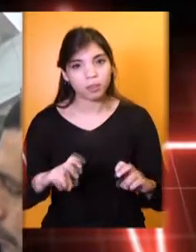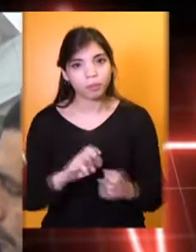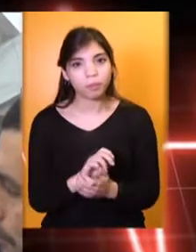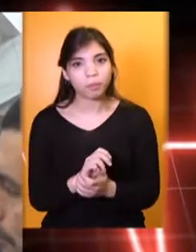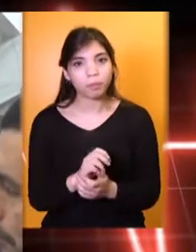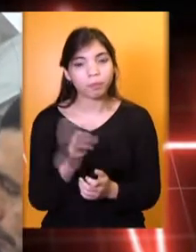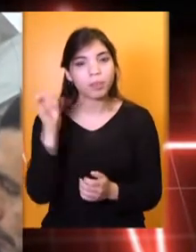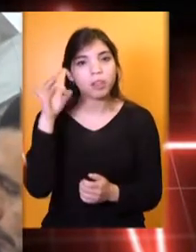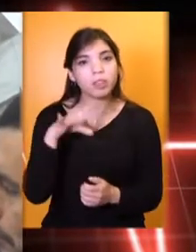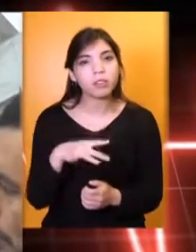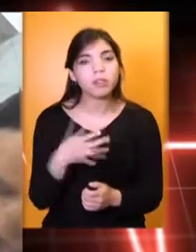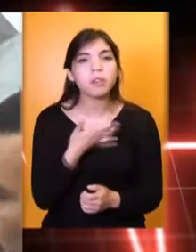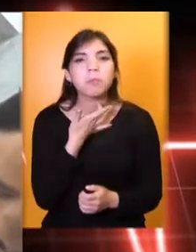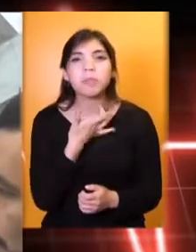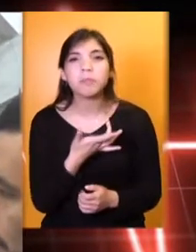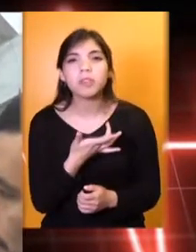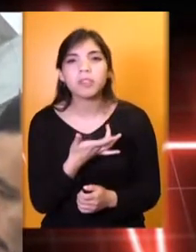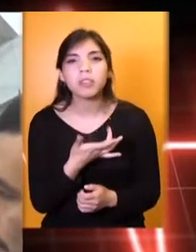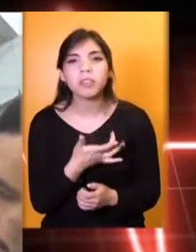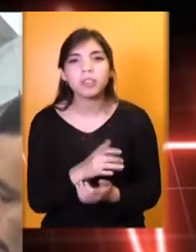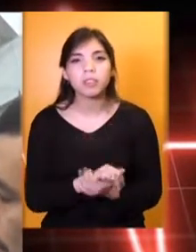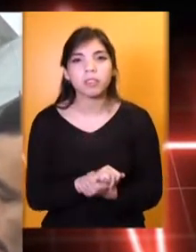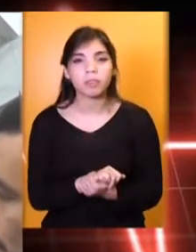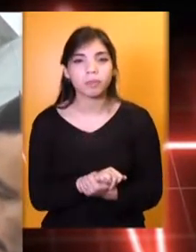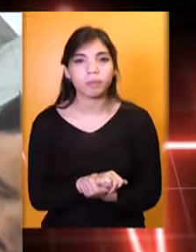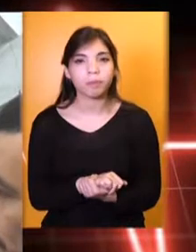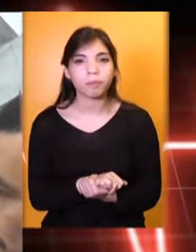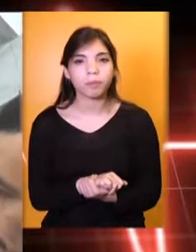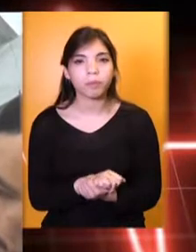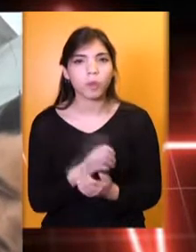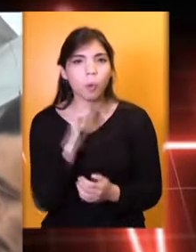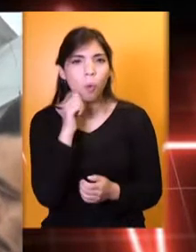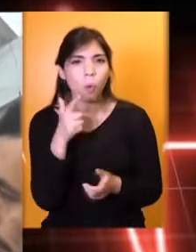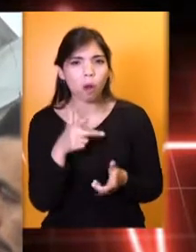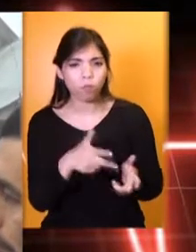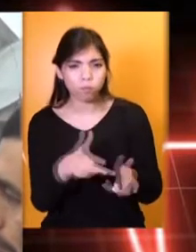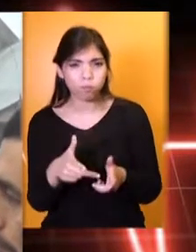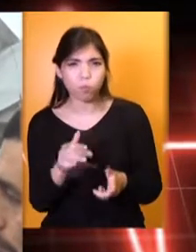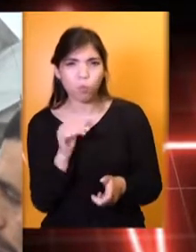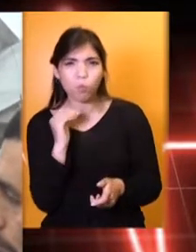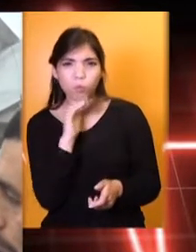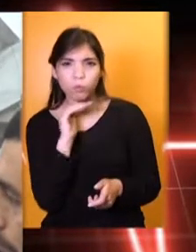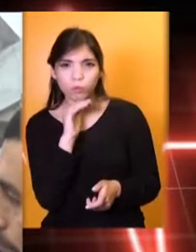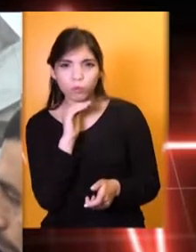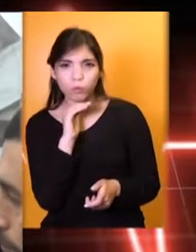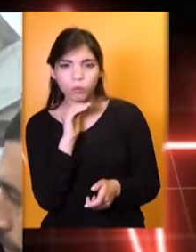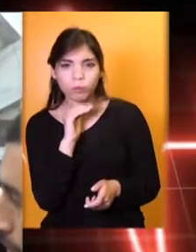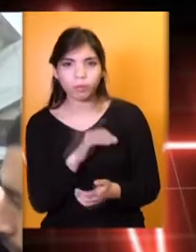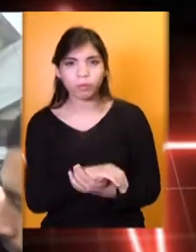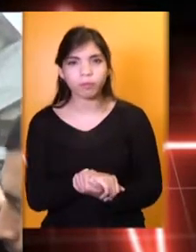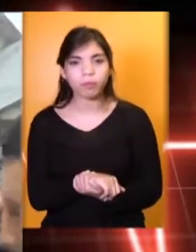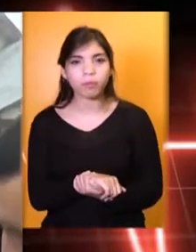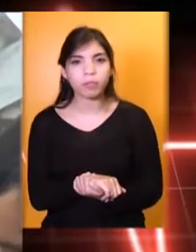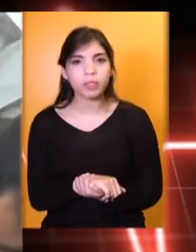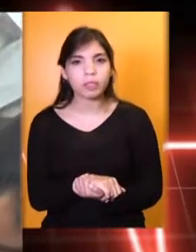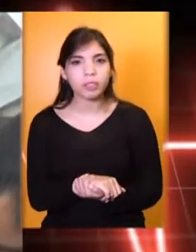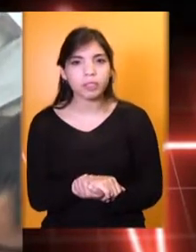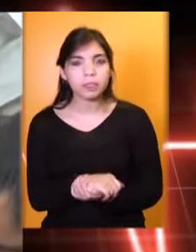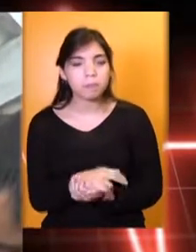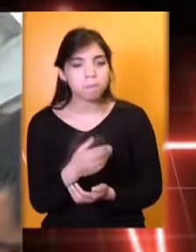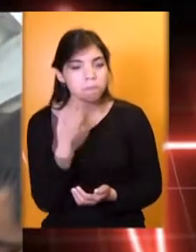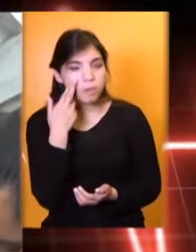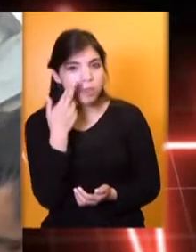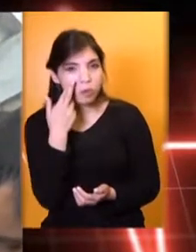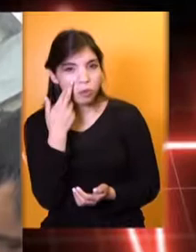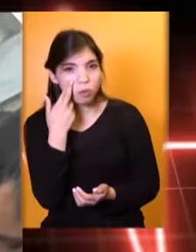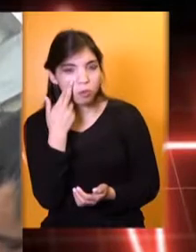y el móvil de este hecho. Pero según los antecedentes preliminares que ya manejan, ¿qué tipo de arma habría utilizado? Conforme al